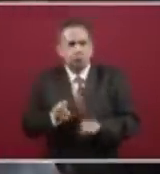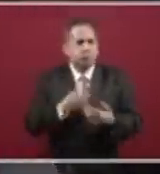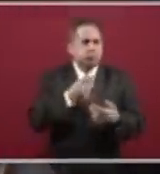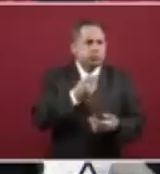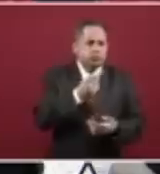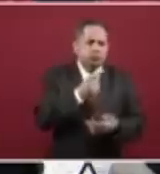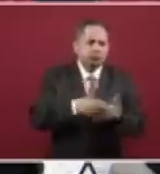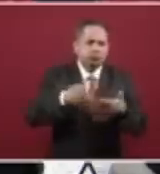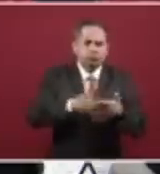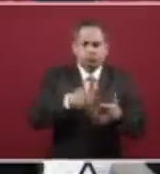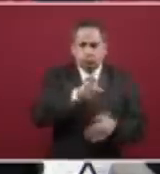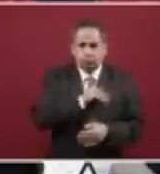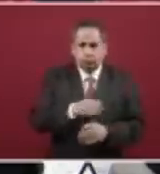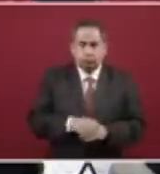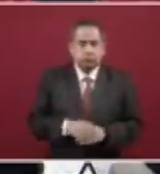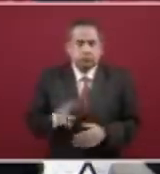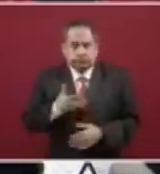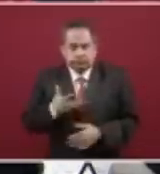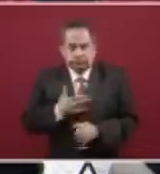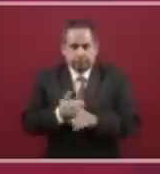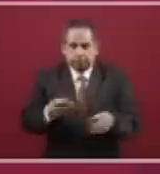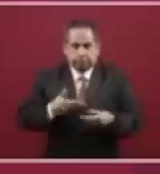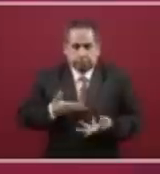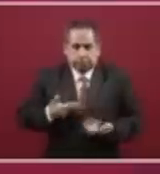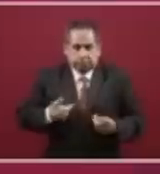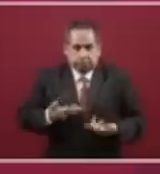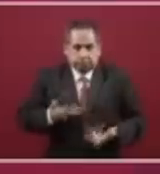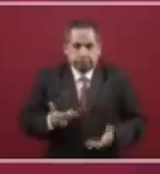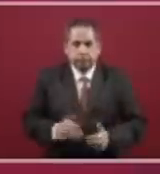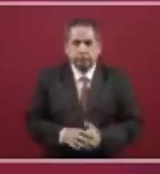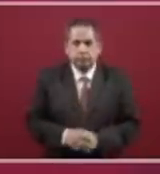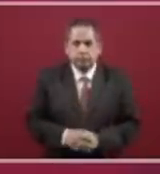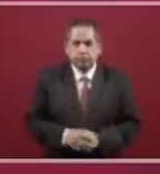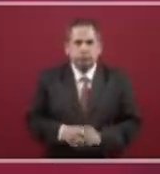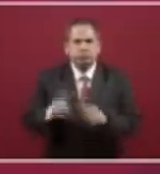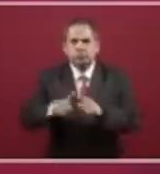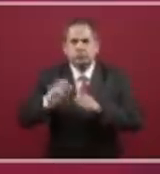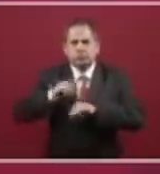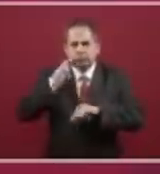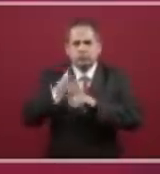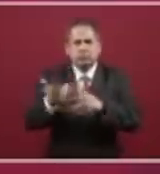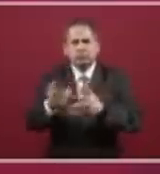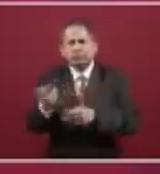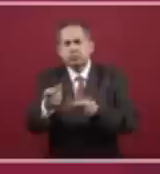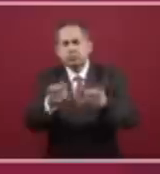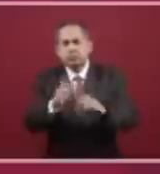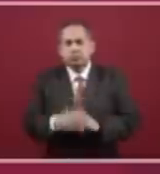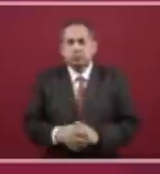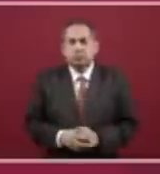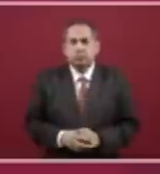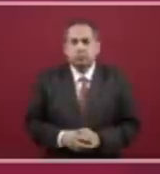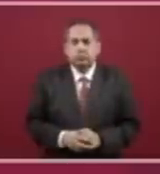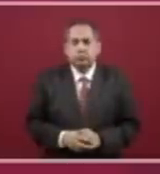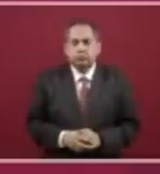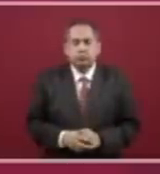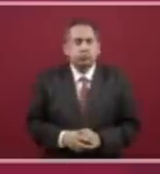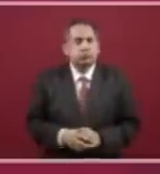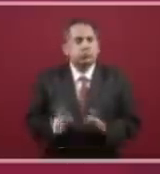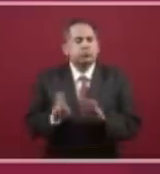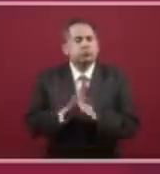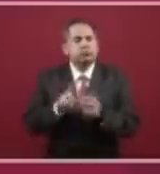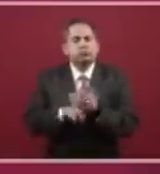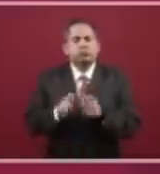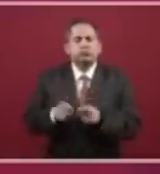no no tengo yo esta información entonces quien realizó la consulta se realizó a través de